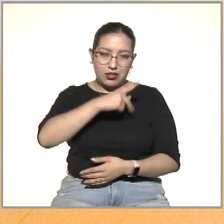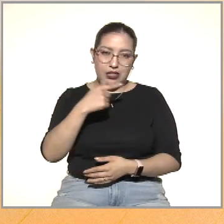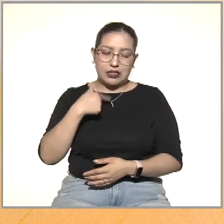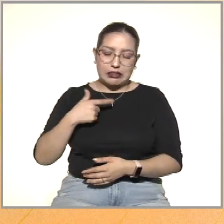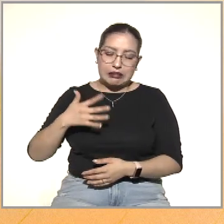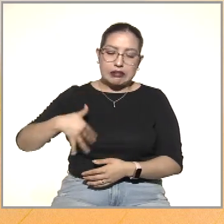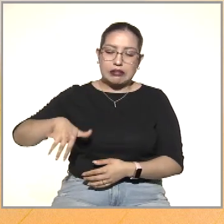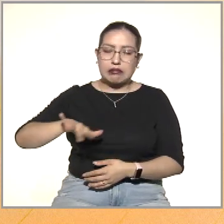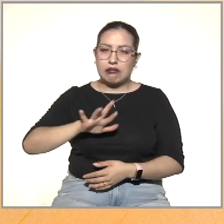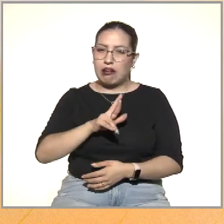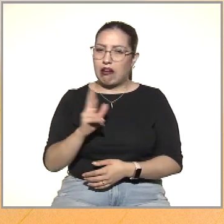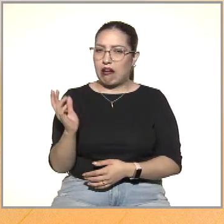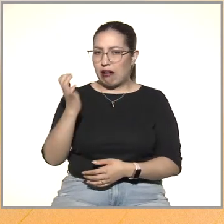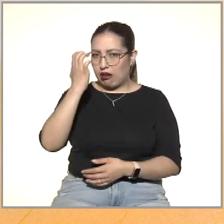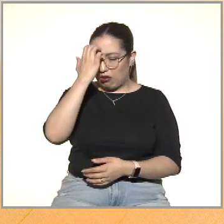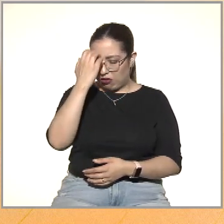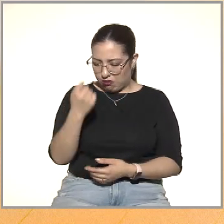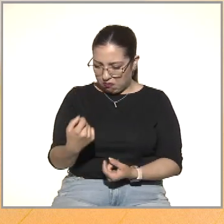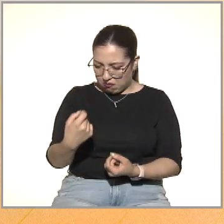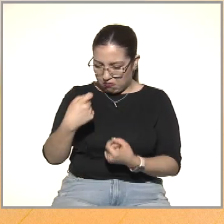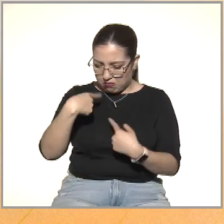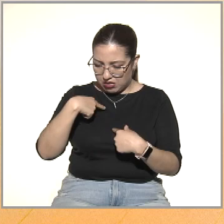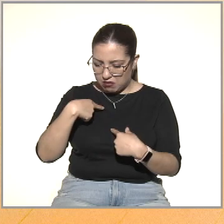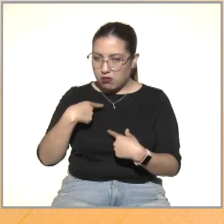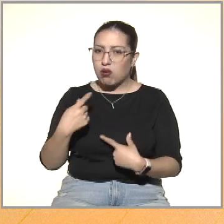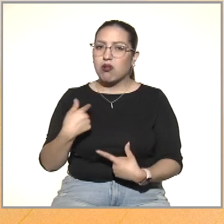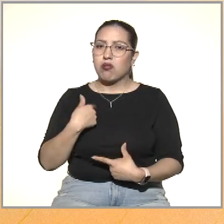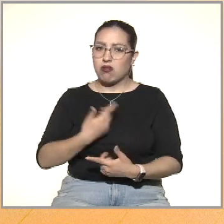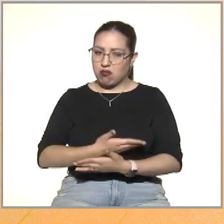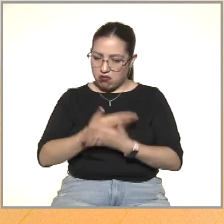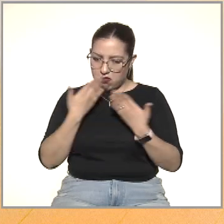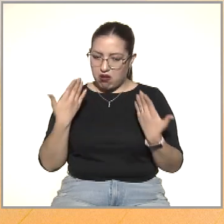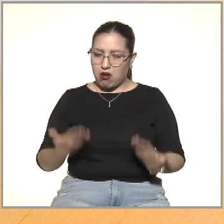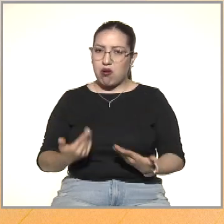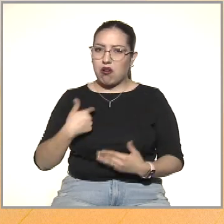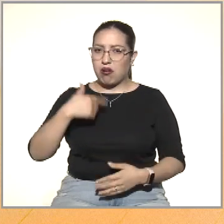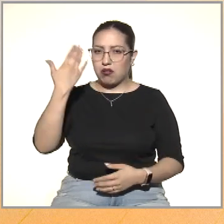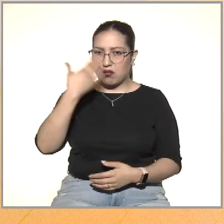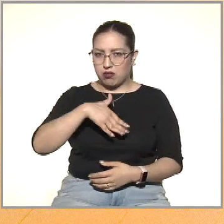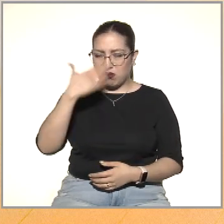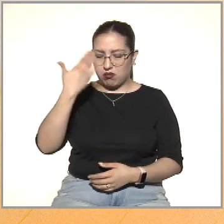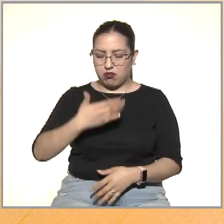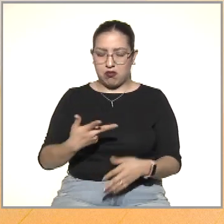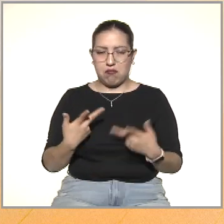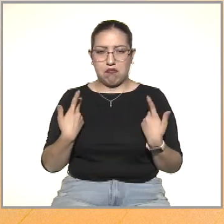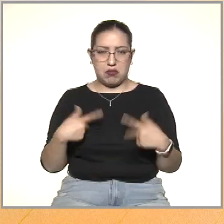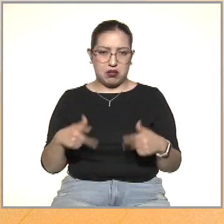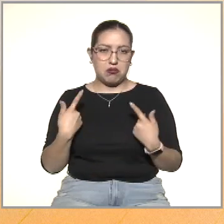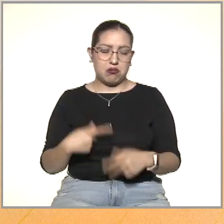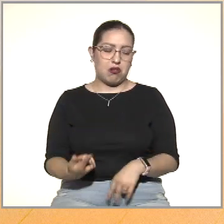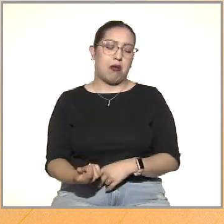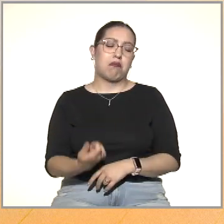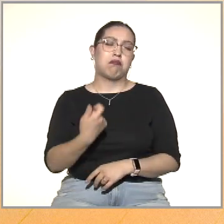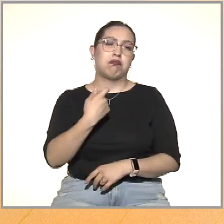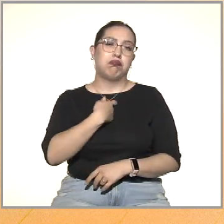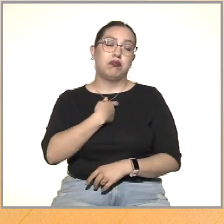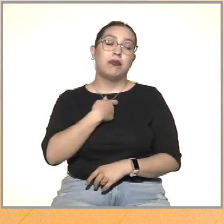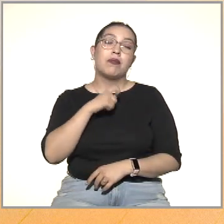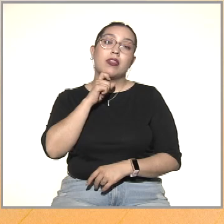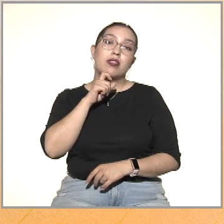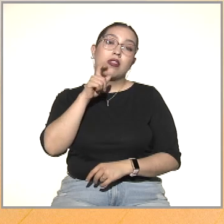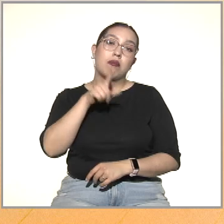aceptación y de mi reconocimiento como lo que el día de hoy soy, ¿no? Y pues bueno, otra de las cosas es pues